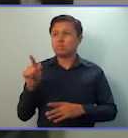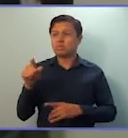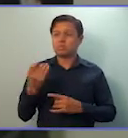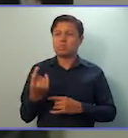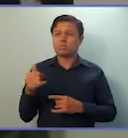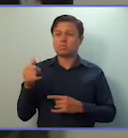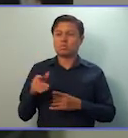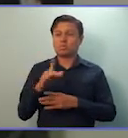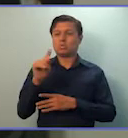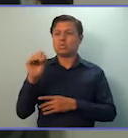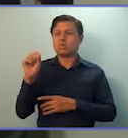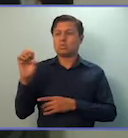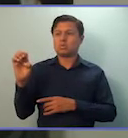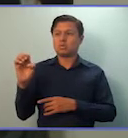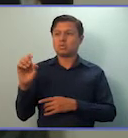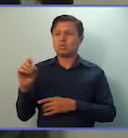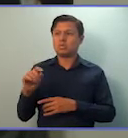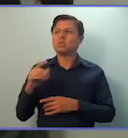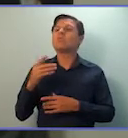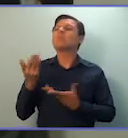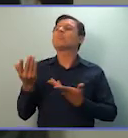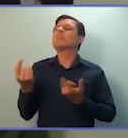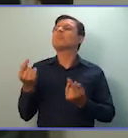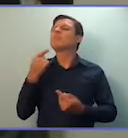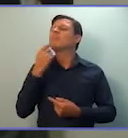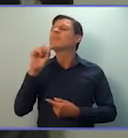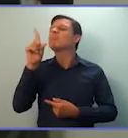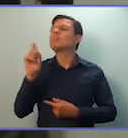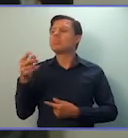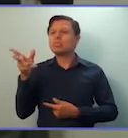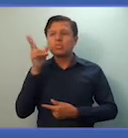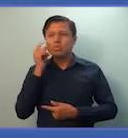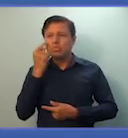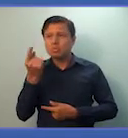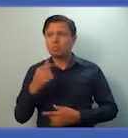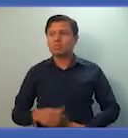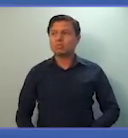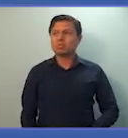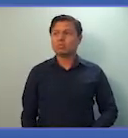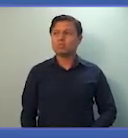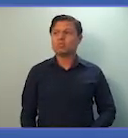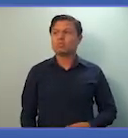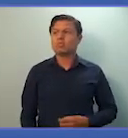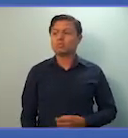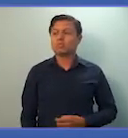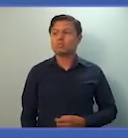delegado del tribunal supremo electoral que le preguntaría escuchen y veamos